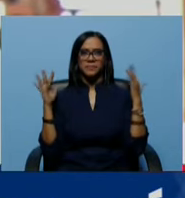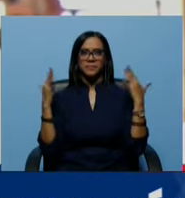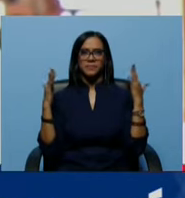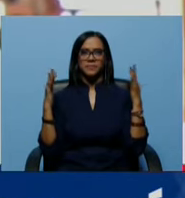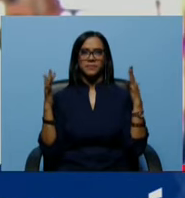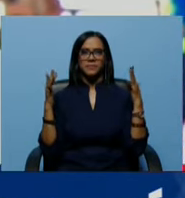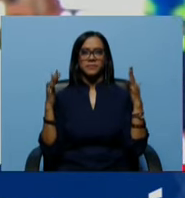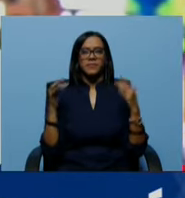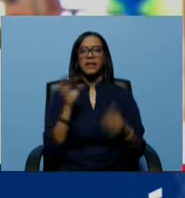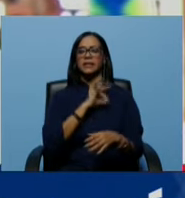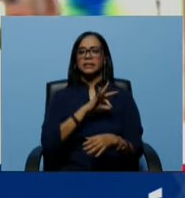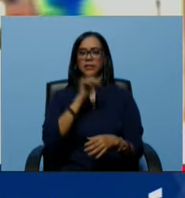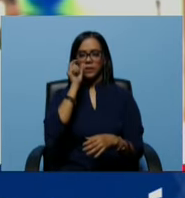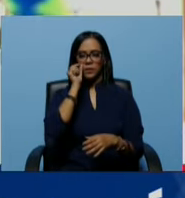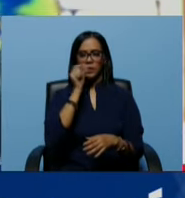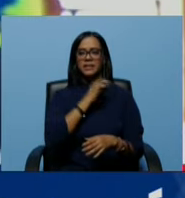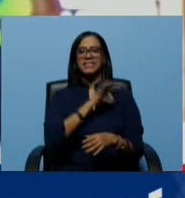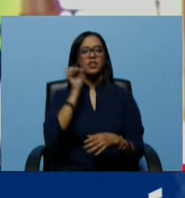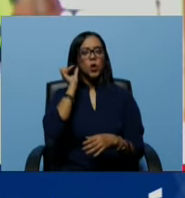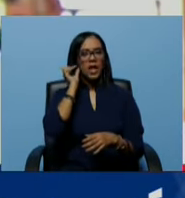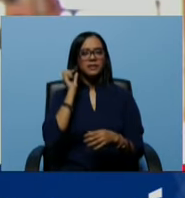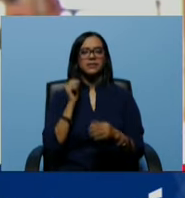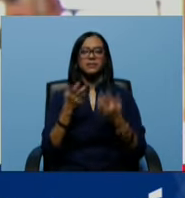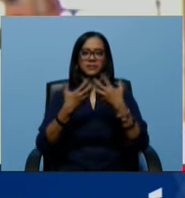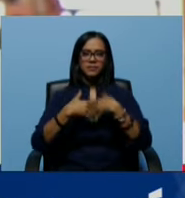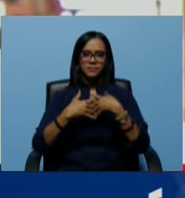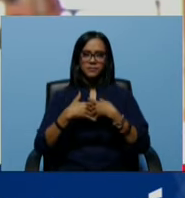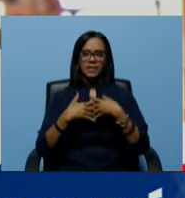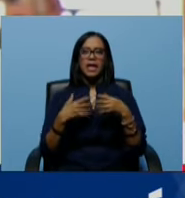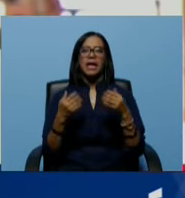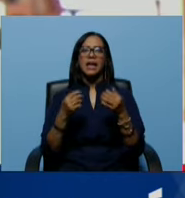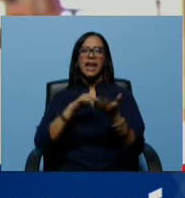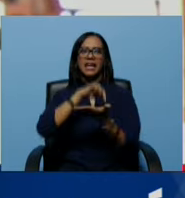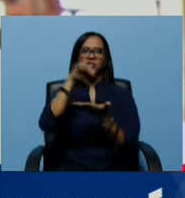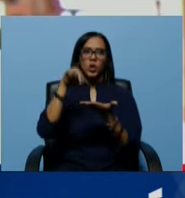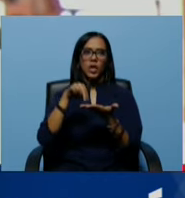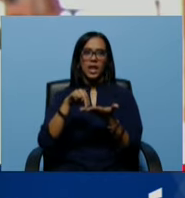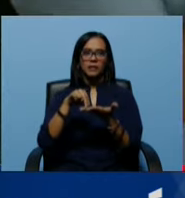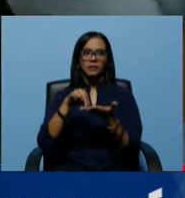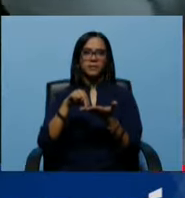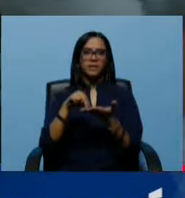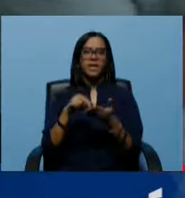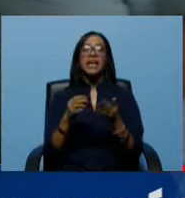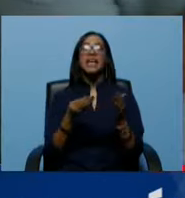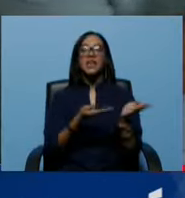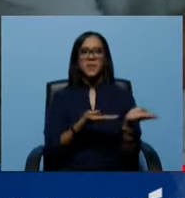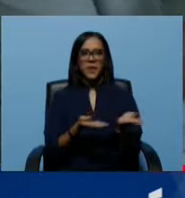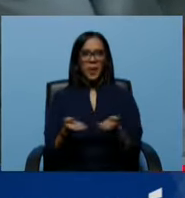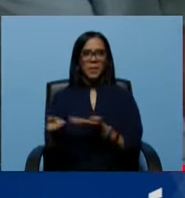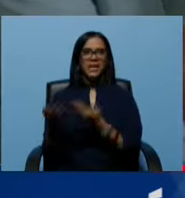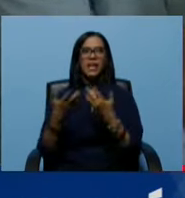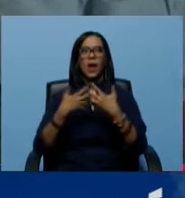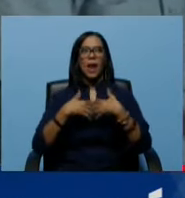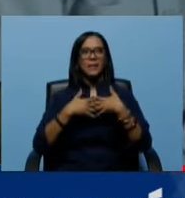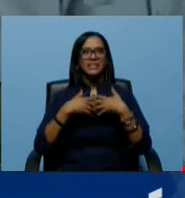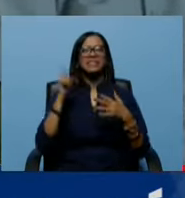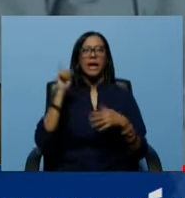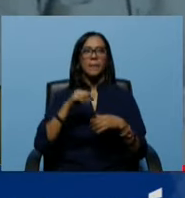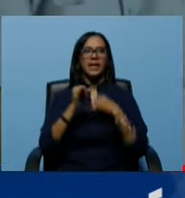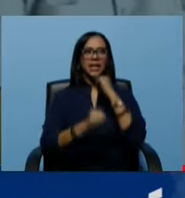señoras del empresariado nacional. Y bienvenidos los empresarios